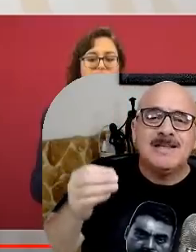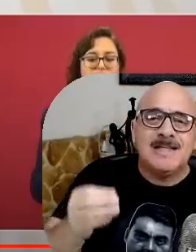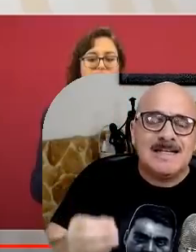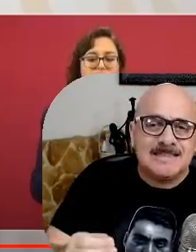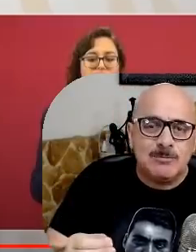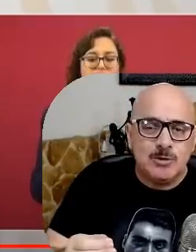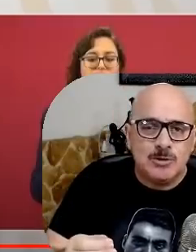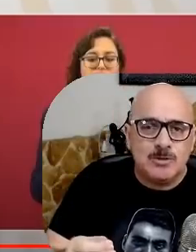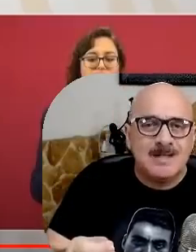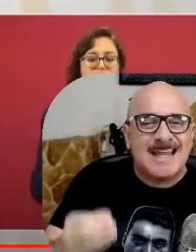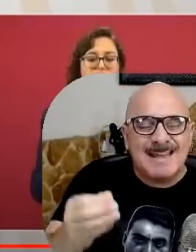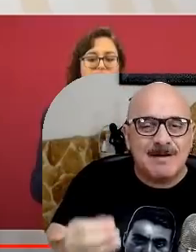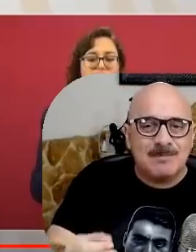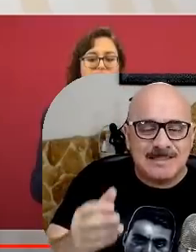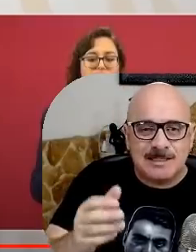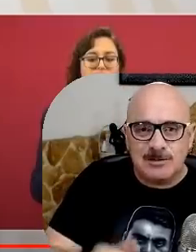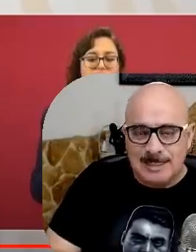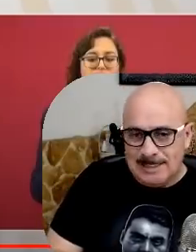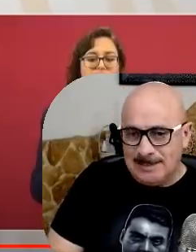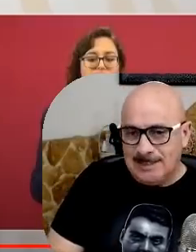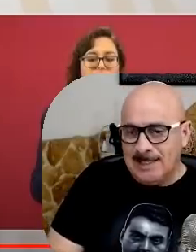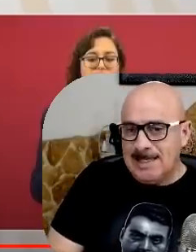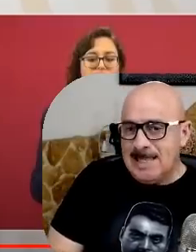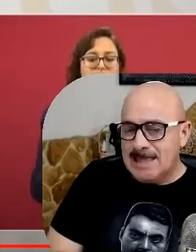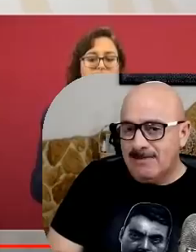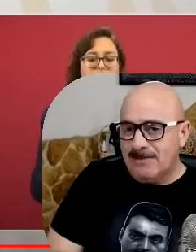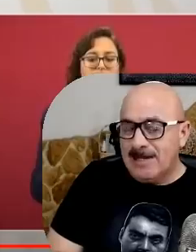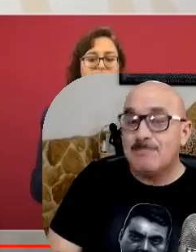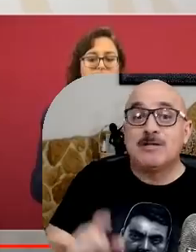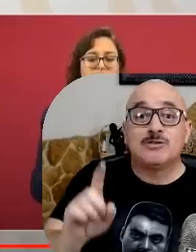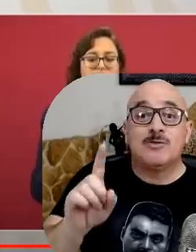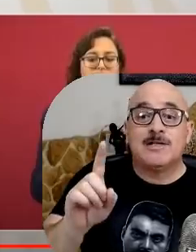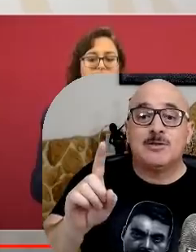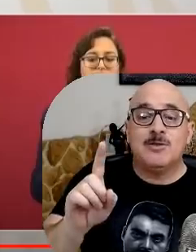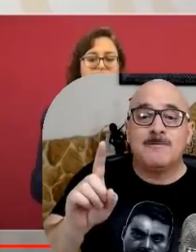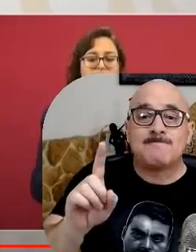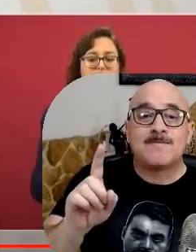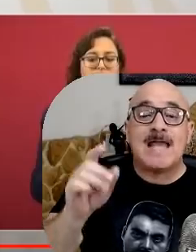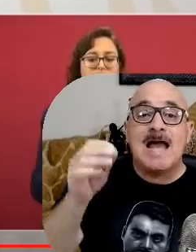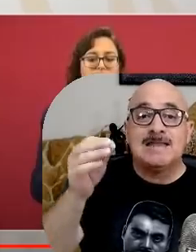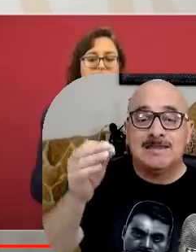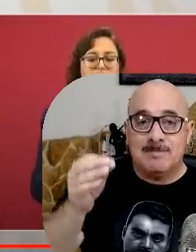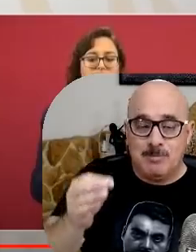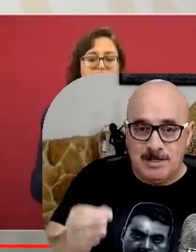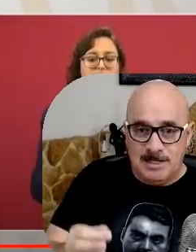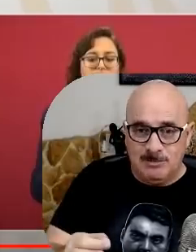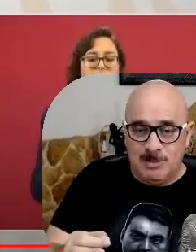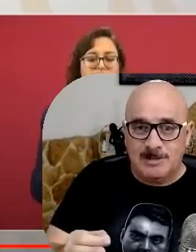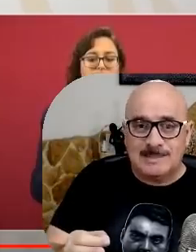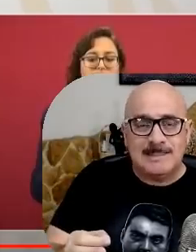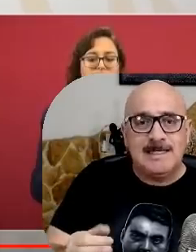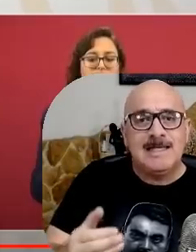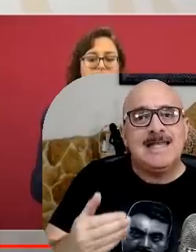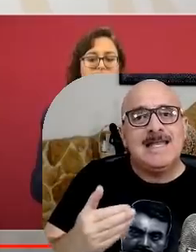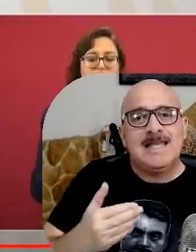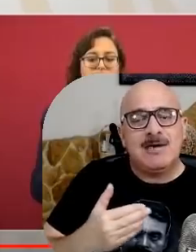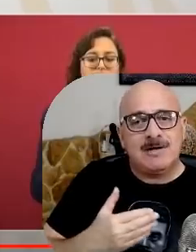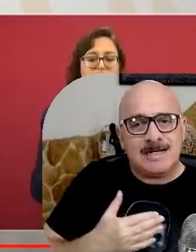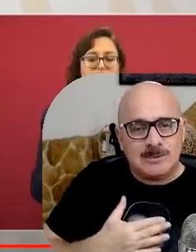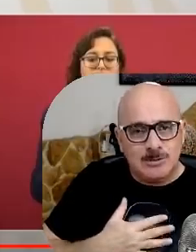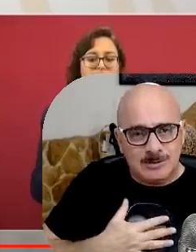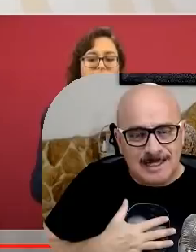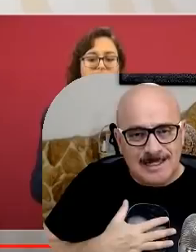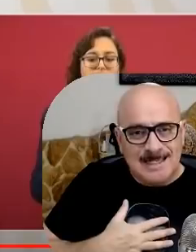pues le interesa mucho qué va a pasar con la gente de Frena, pero sobre todo anteponiendo ahora sí, que